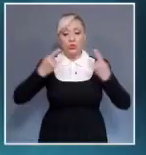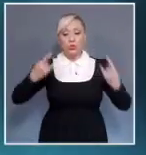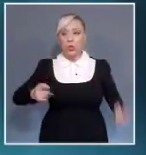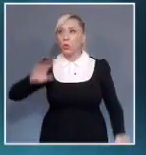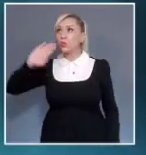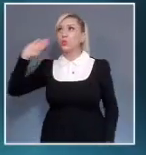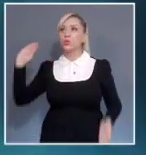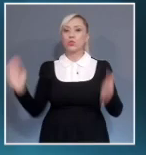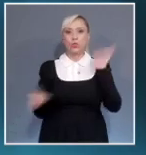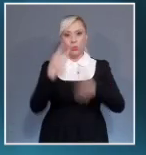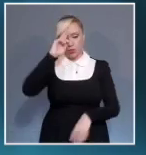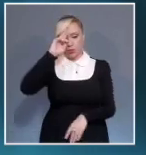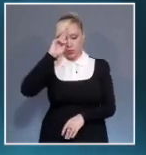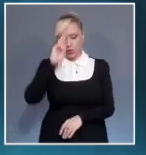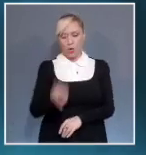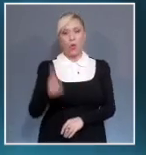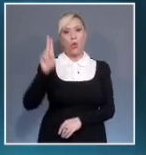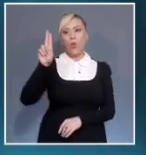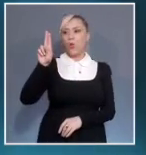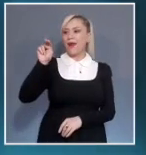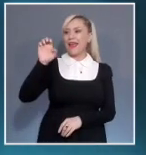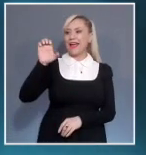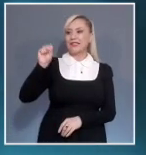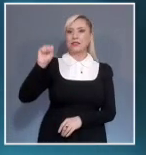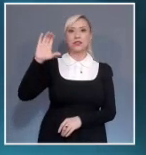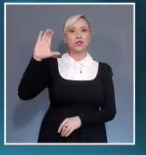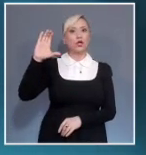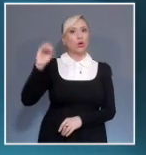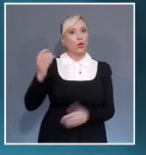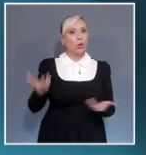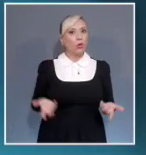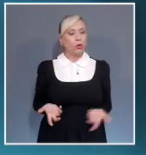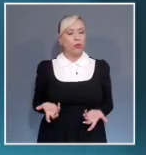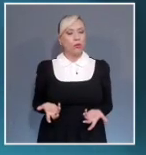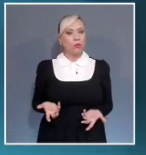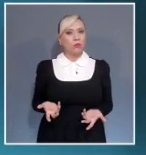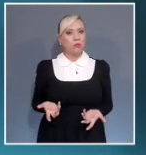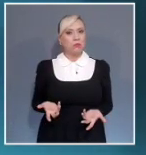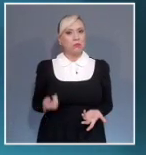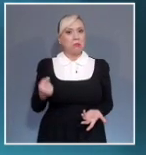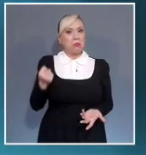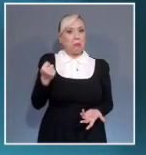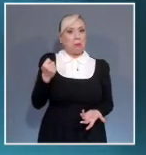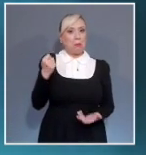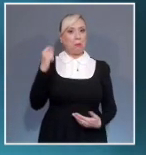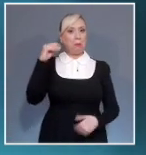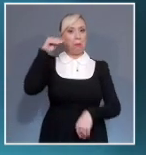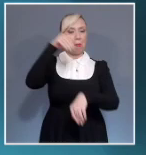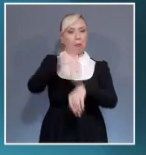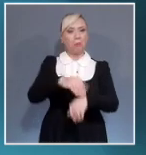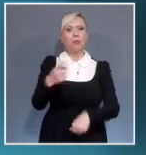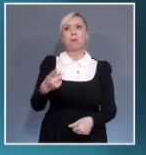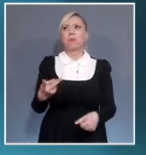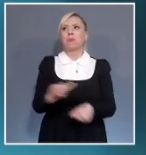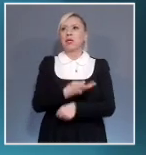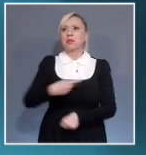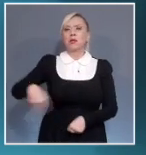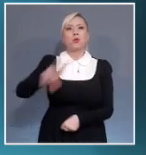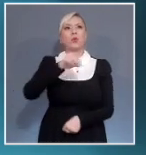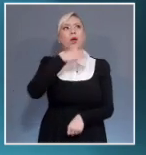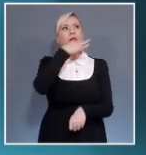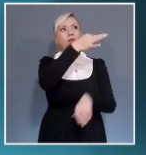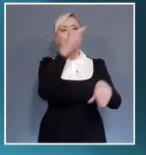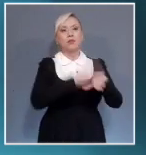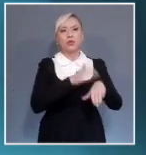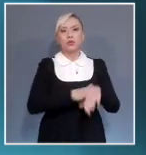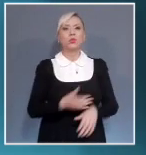qué pasa con estas concesiones y con este territorio? Bueno, pues las mineras en México no reportan de manera pública cuántos minerales